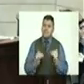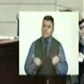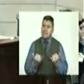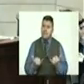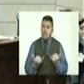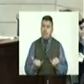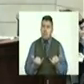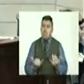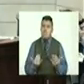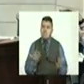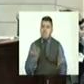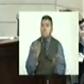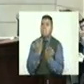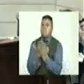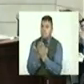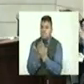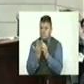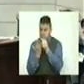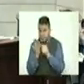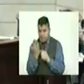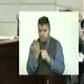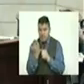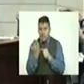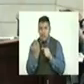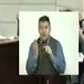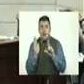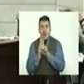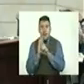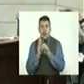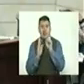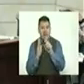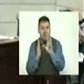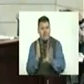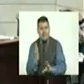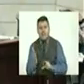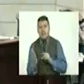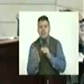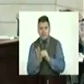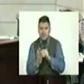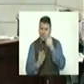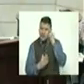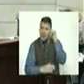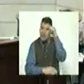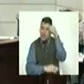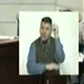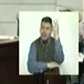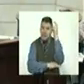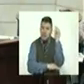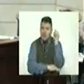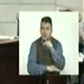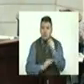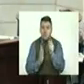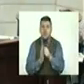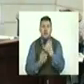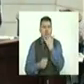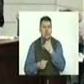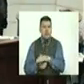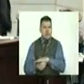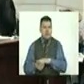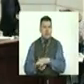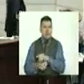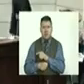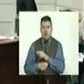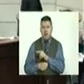incluyera dentro de la legislación, se previera la situación que precisamente